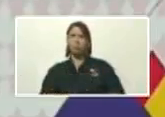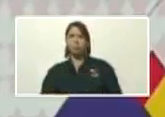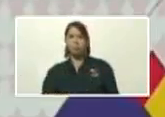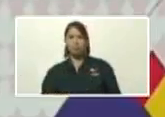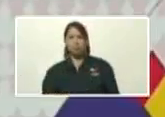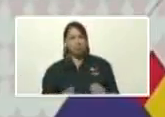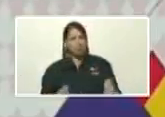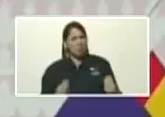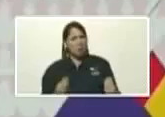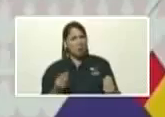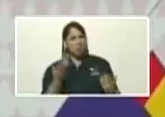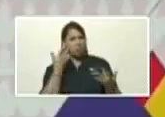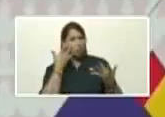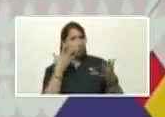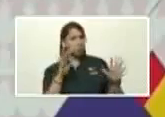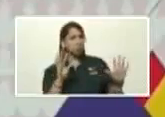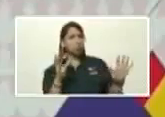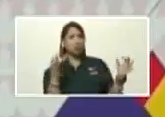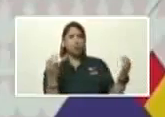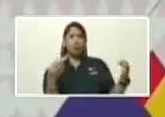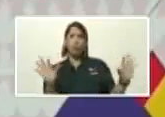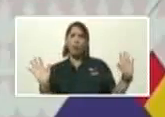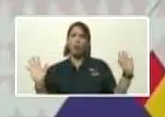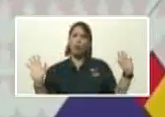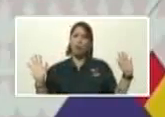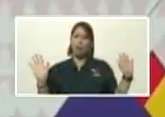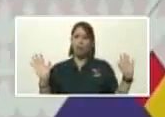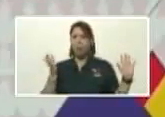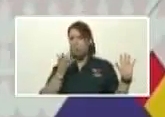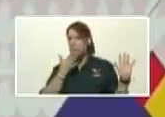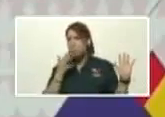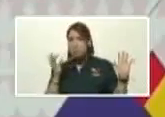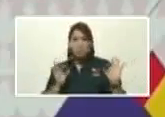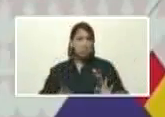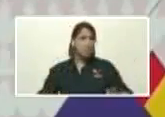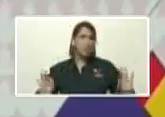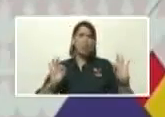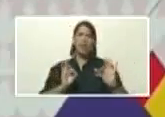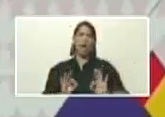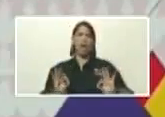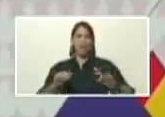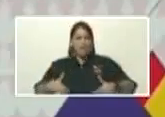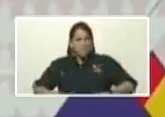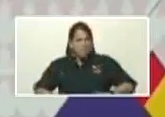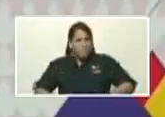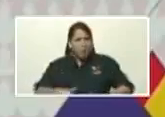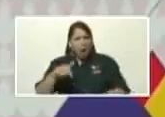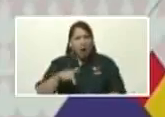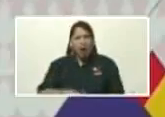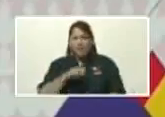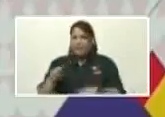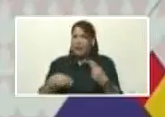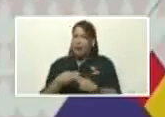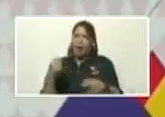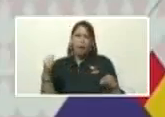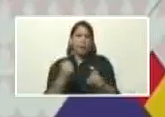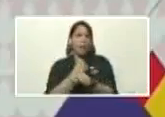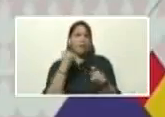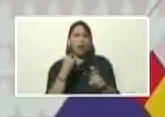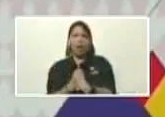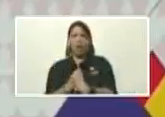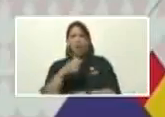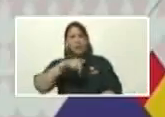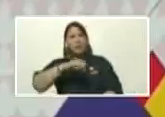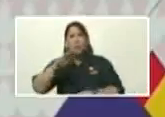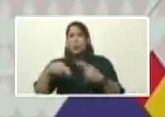como que eso fuera así, como que aquí nadie le hubiera echado pierna, como que aquí nadie hubiera trabajado, como que aquí